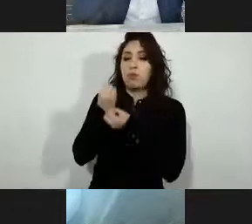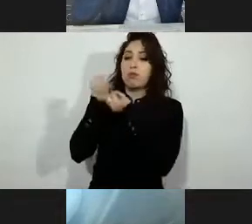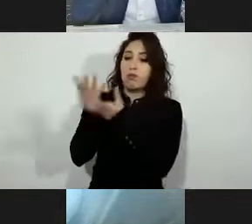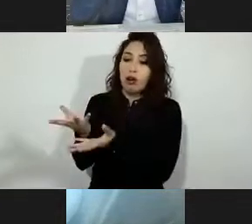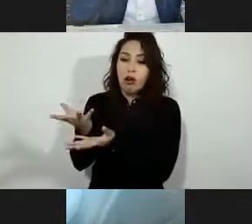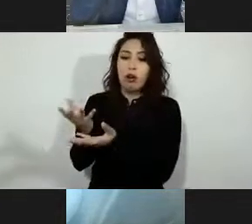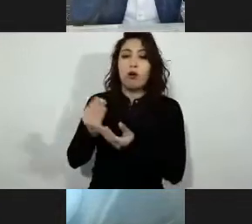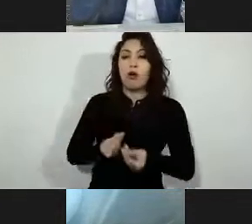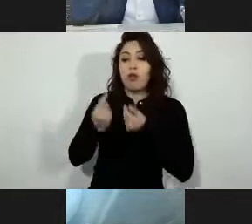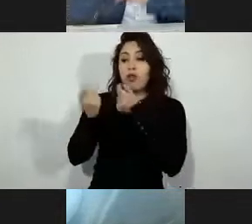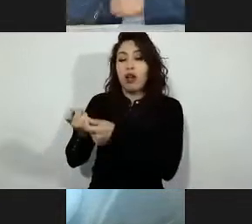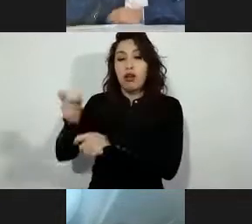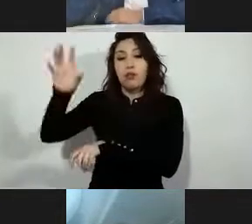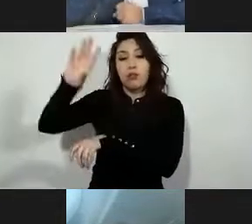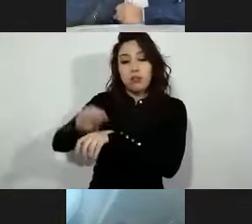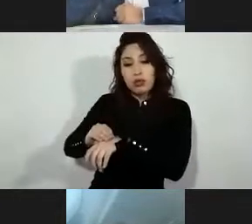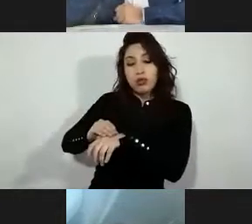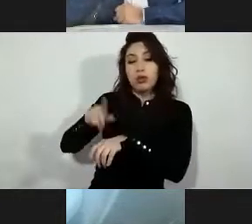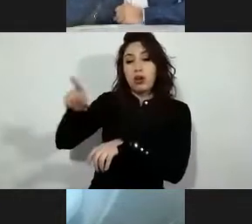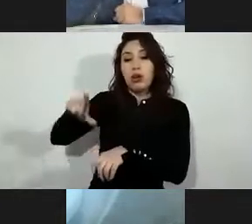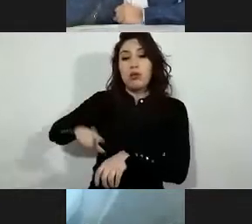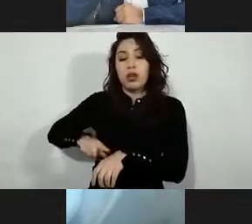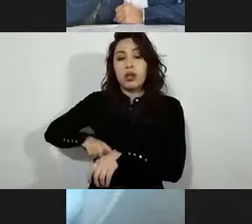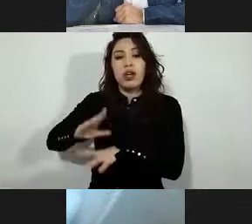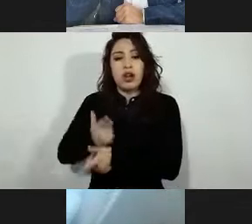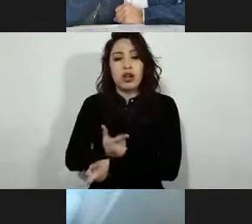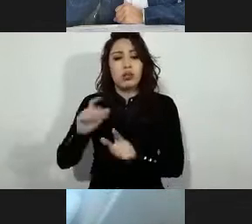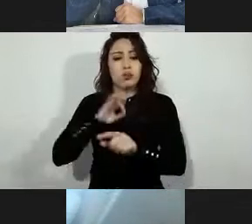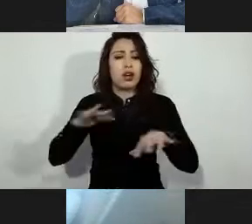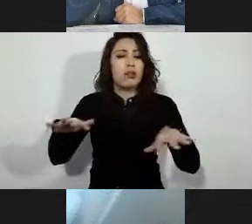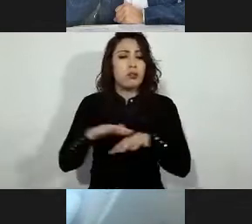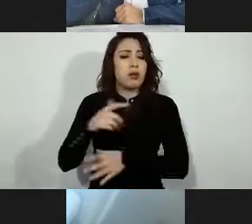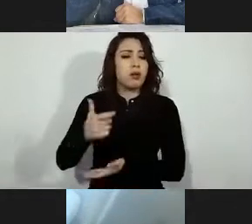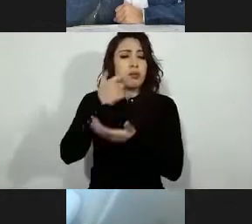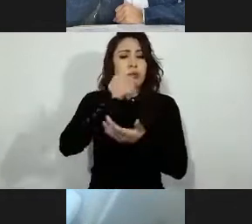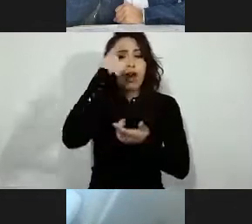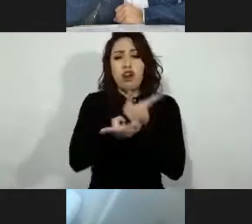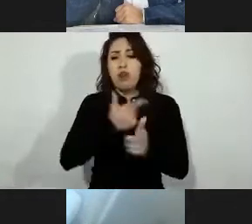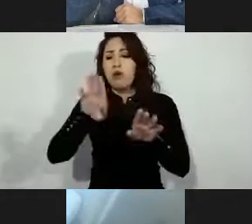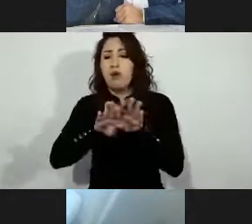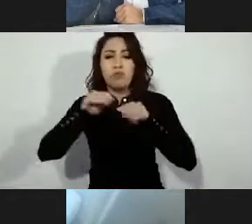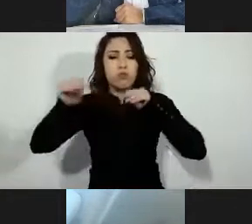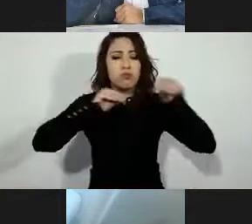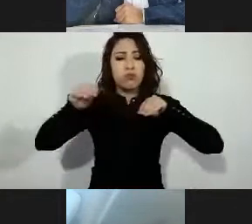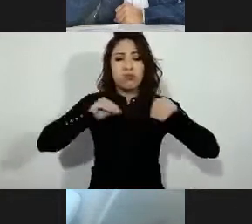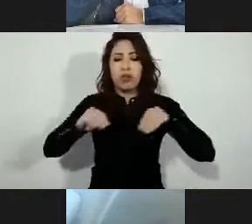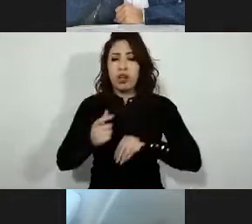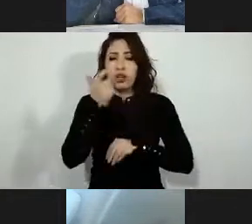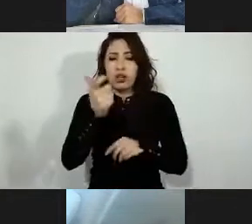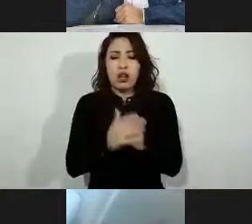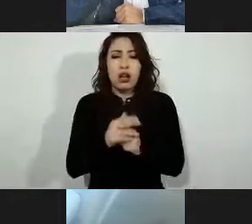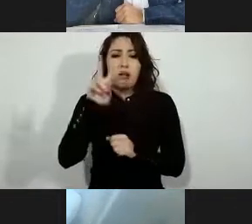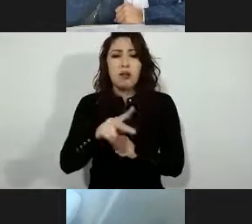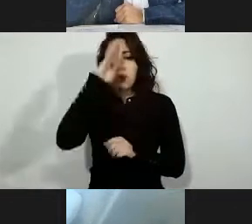autorización para modificar el programa operativo del Congreso y para suscribir convenios. Yo lo digo de verdad con el mejor de los